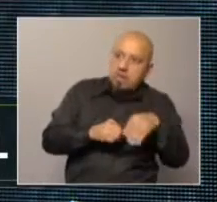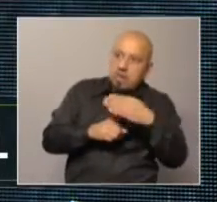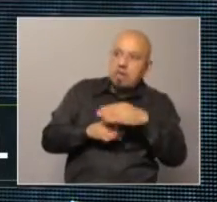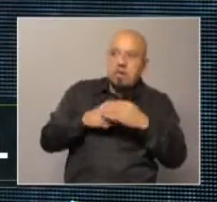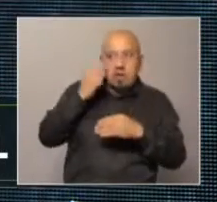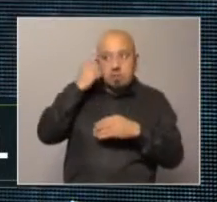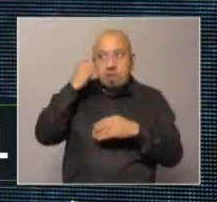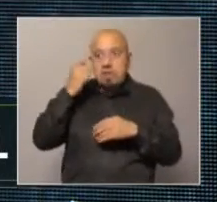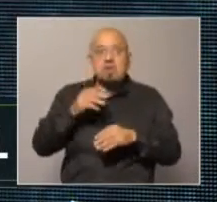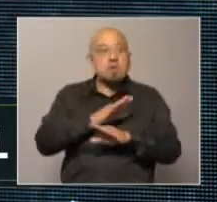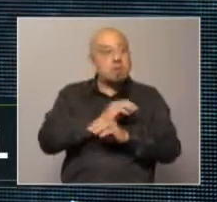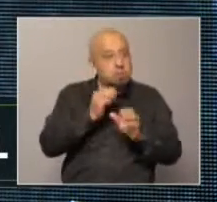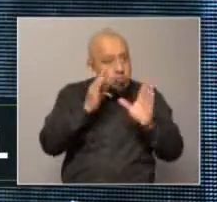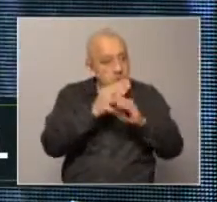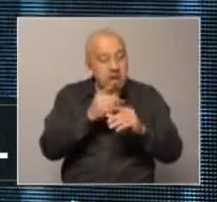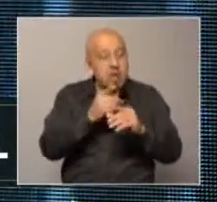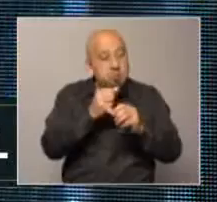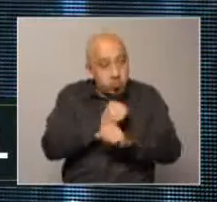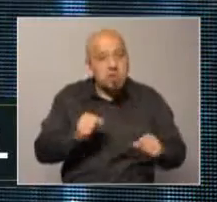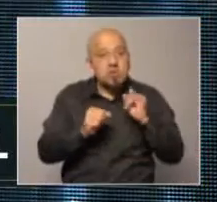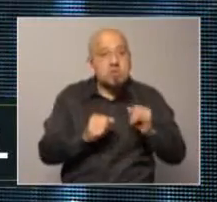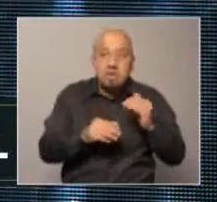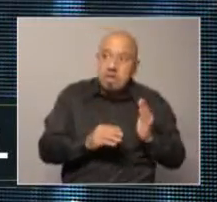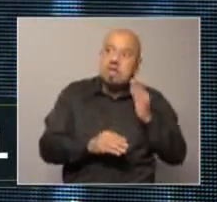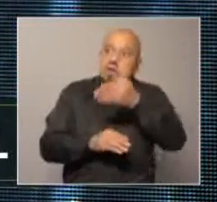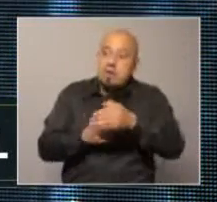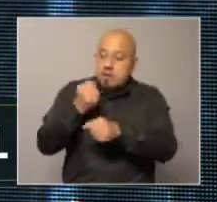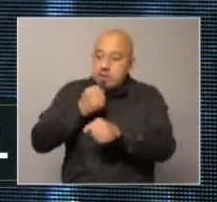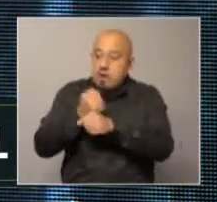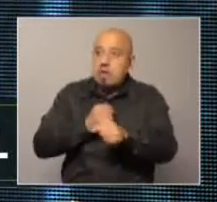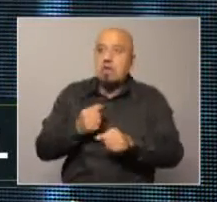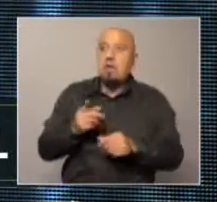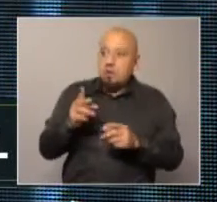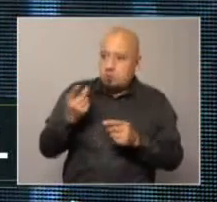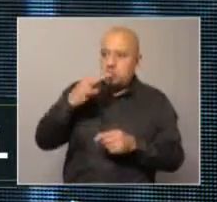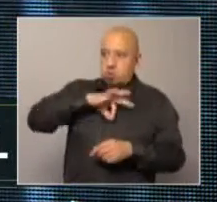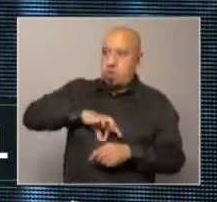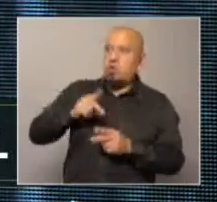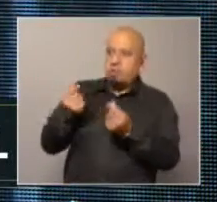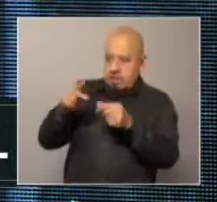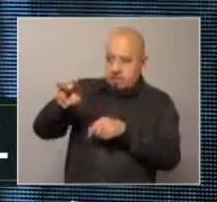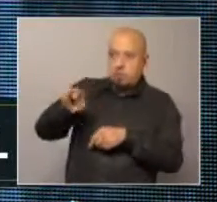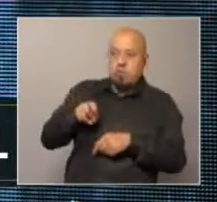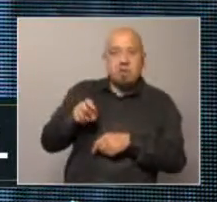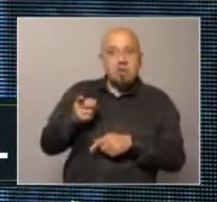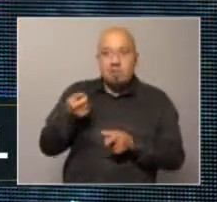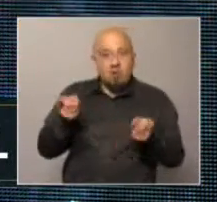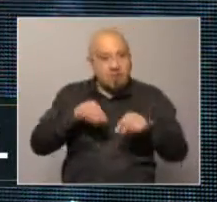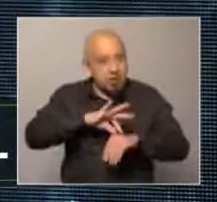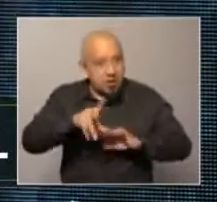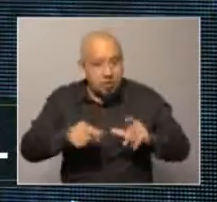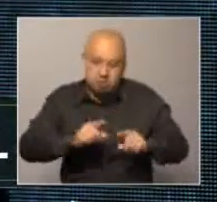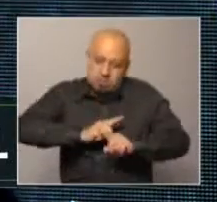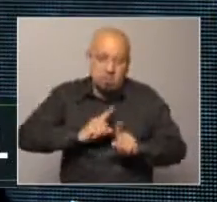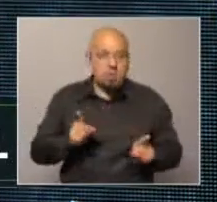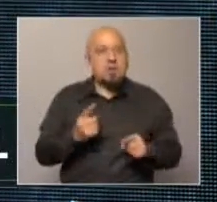acceder a empleos con un salario digno, y todos esos adolescentes, digamos, no retornaron al sistema penal. Con lo cual, las oportunidades y la